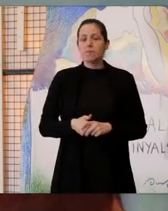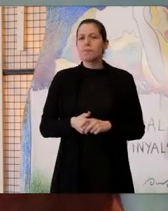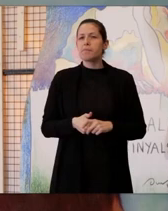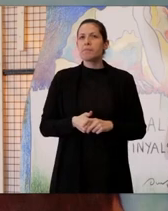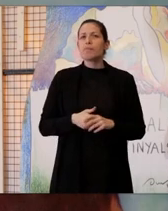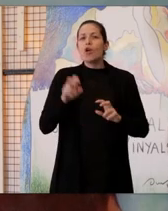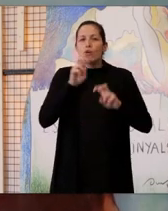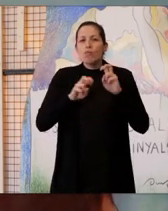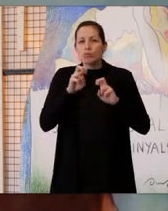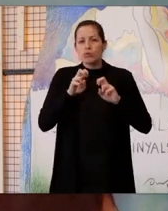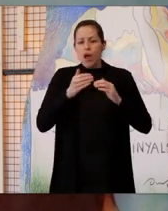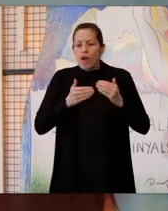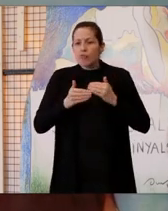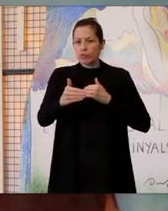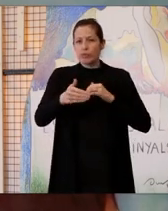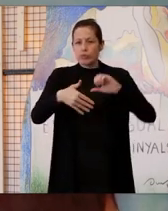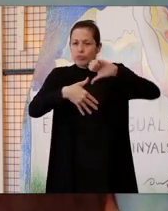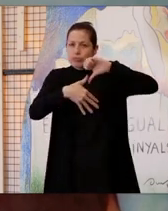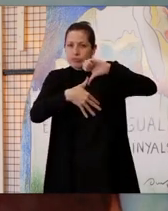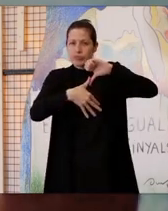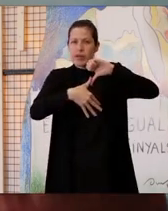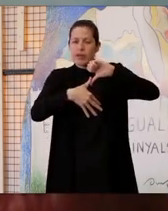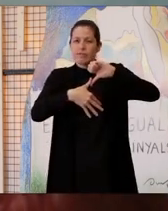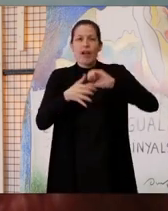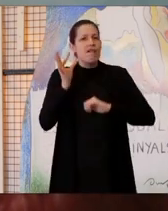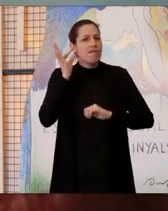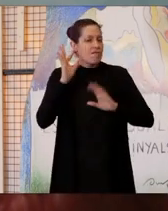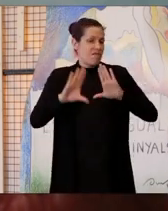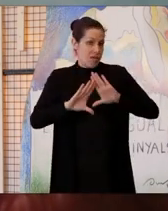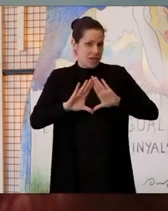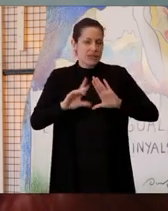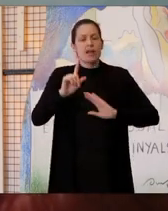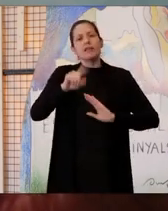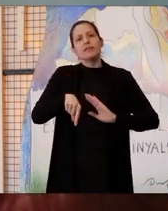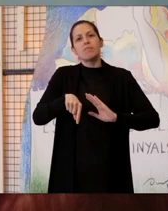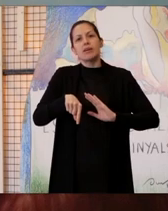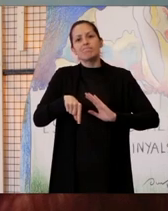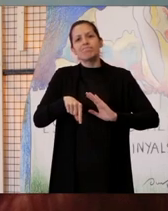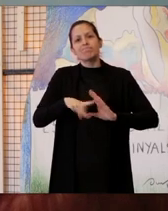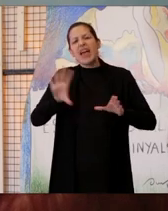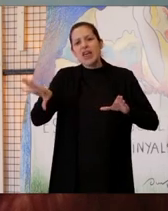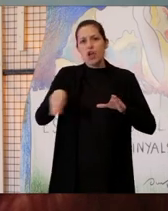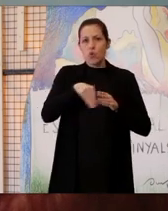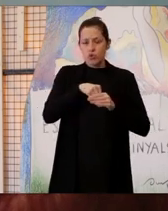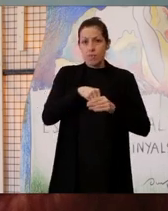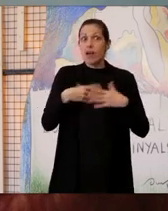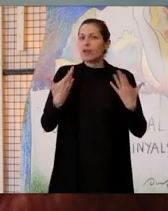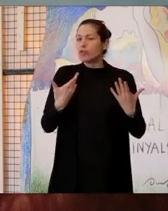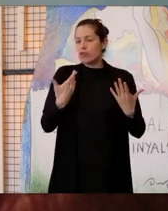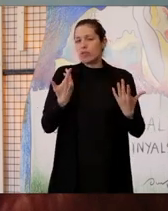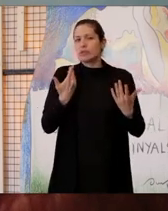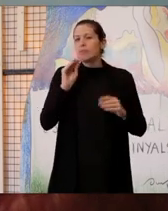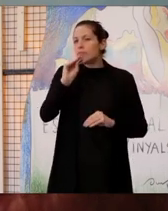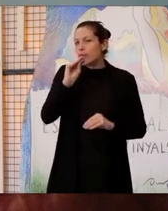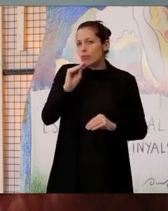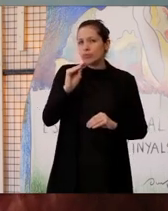iberoamérica más feminista e inclusiva Cómo podemos desde España en países de latinoamérica que